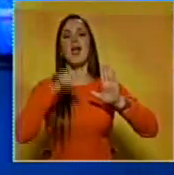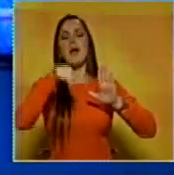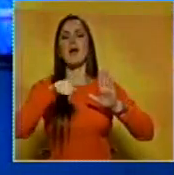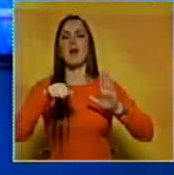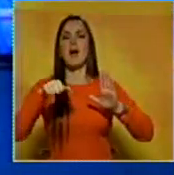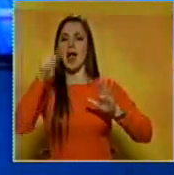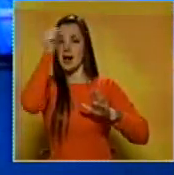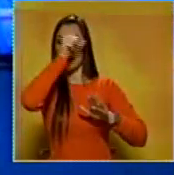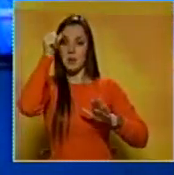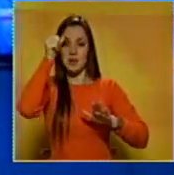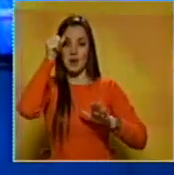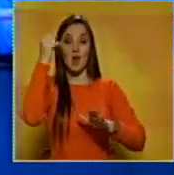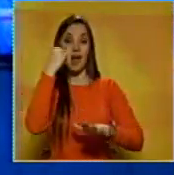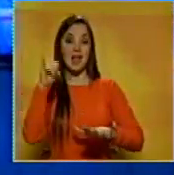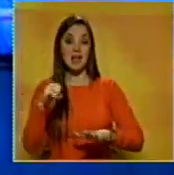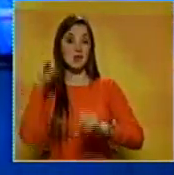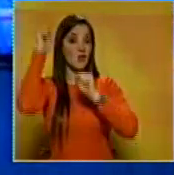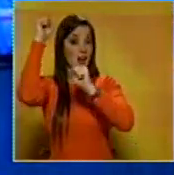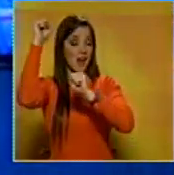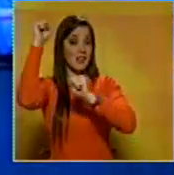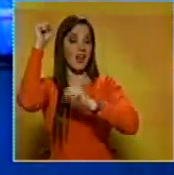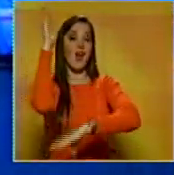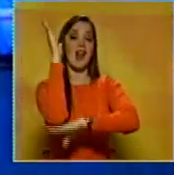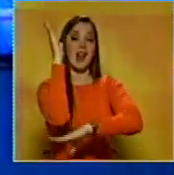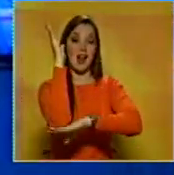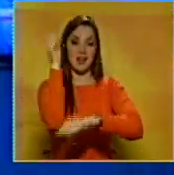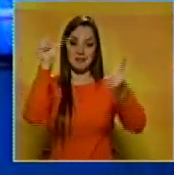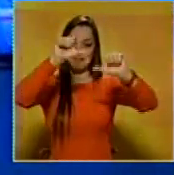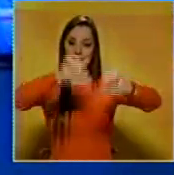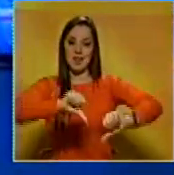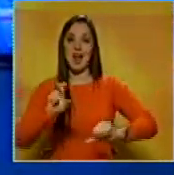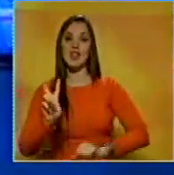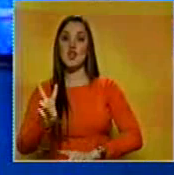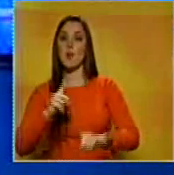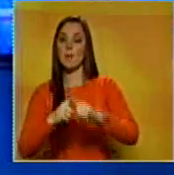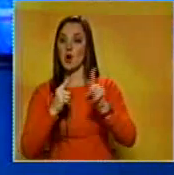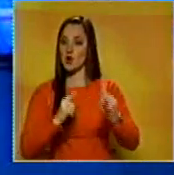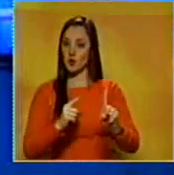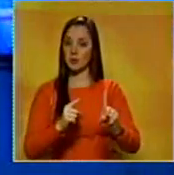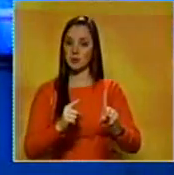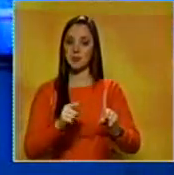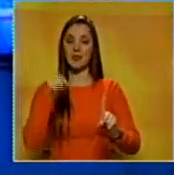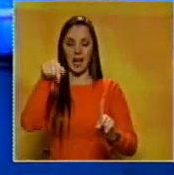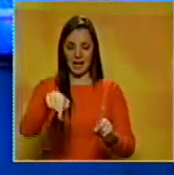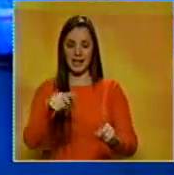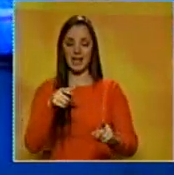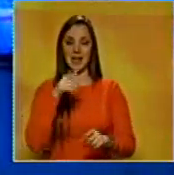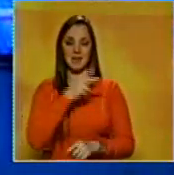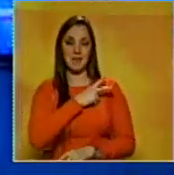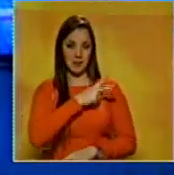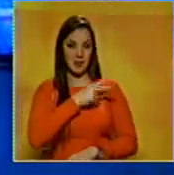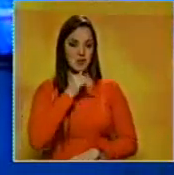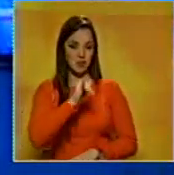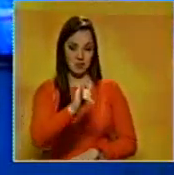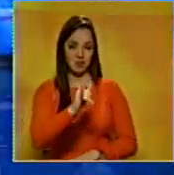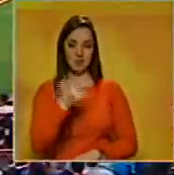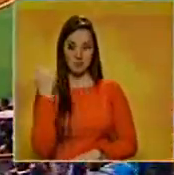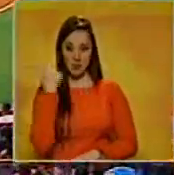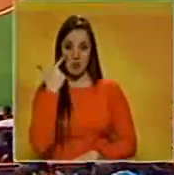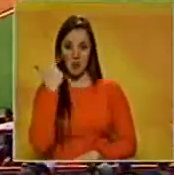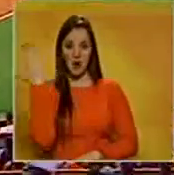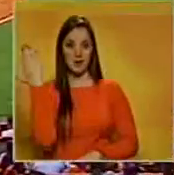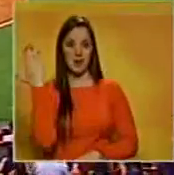en la que las Águilas del Zulia vencieron a los Cardenales de Lara 2-1 en encuentro que transmitió el equipo campeón de Venevisión. Vamos al